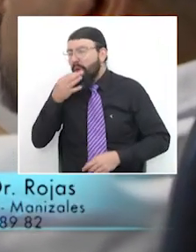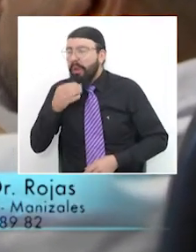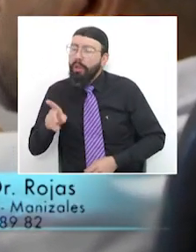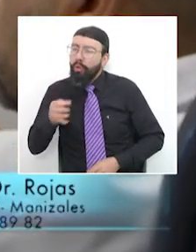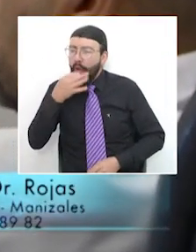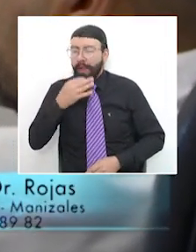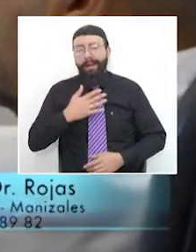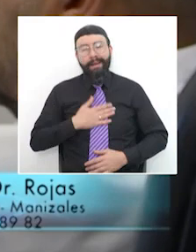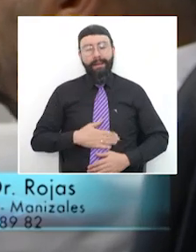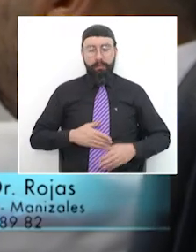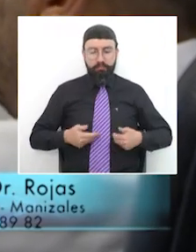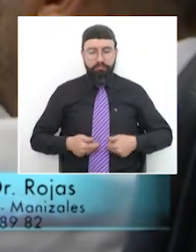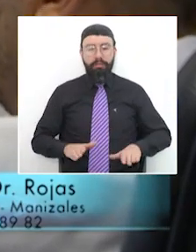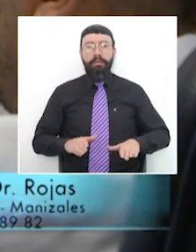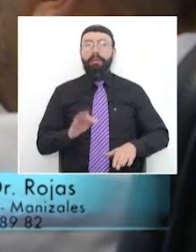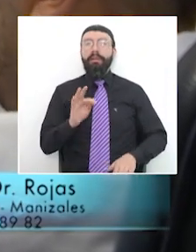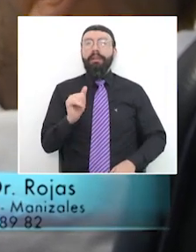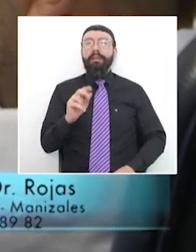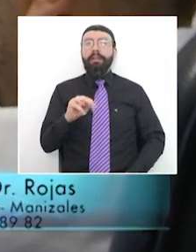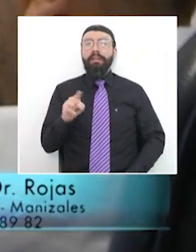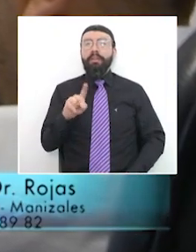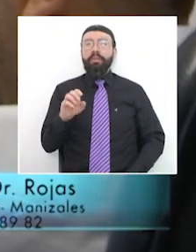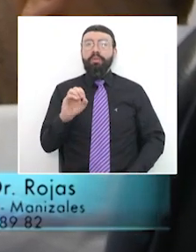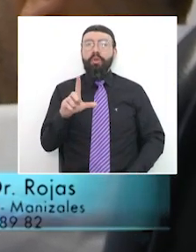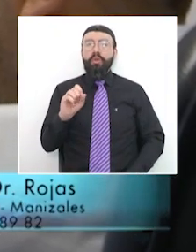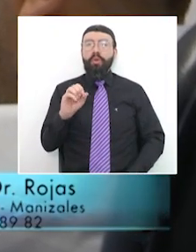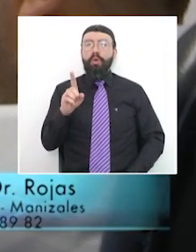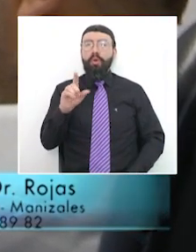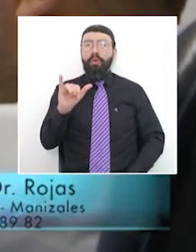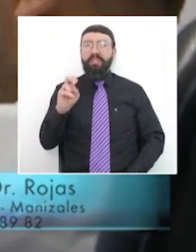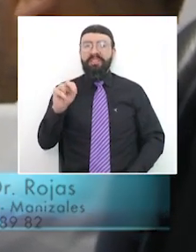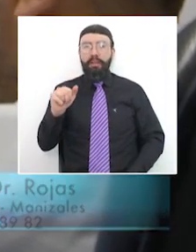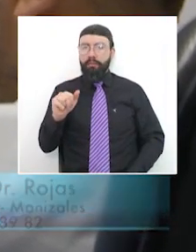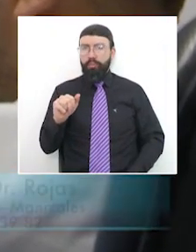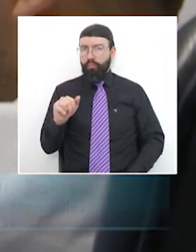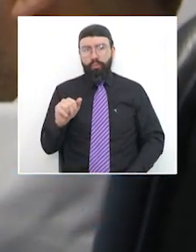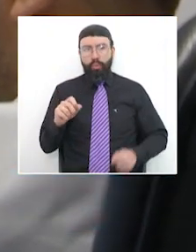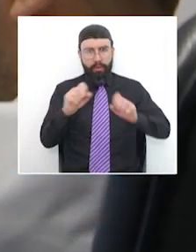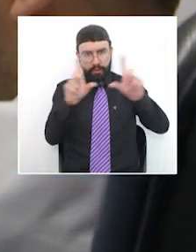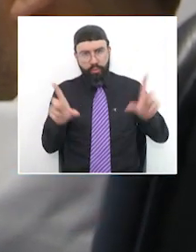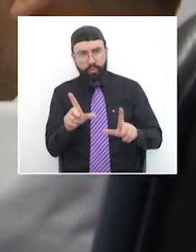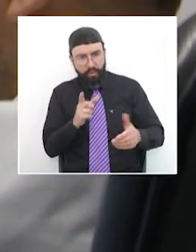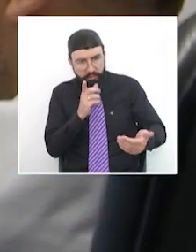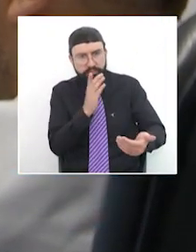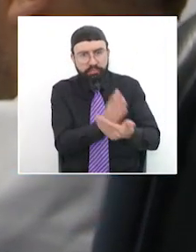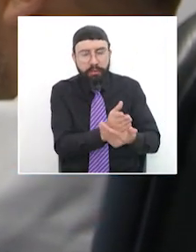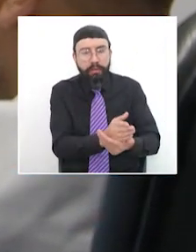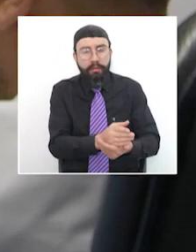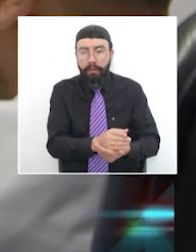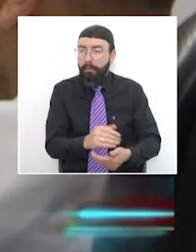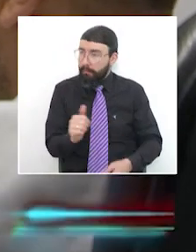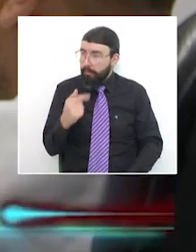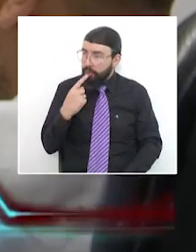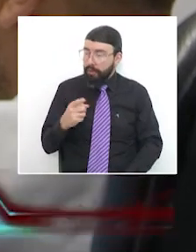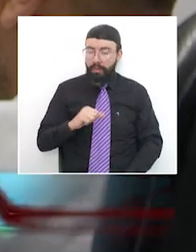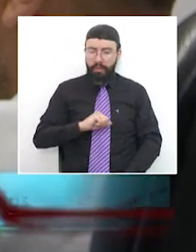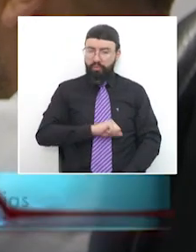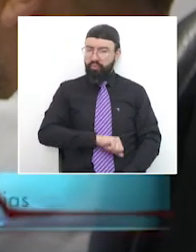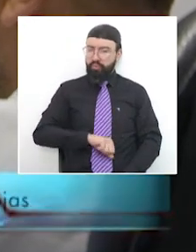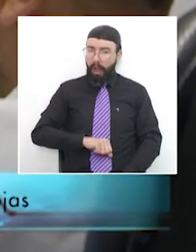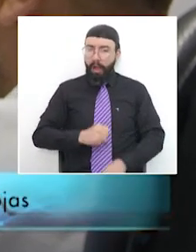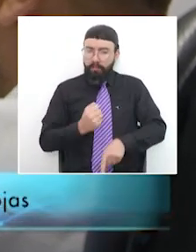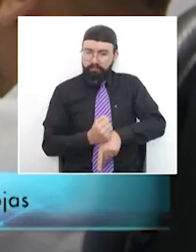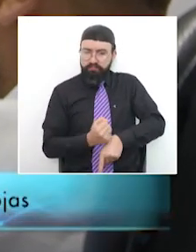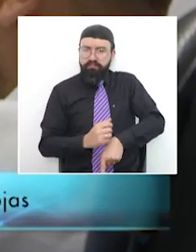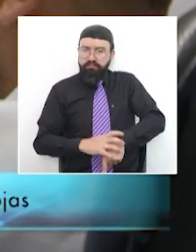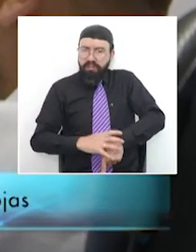me tomo una tansulosina. No, diagnóstico, porque así como él nos está diciendo, tiene la próstata grande, podría